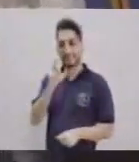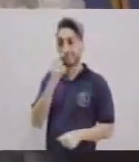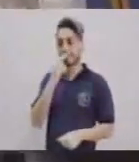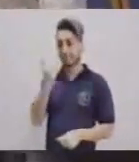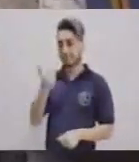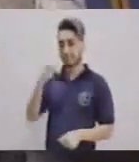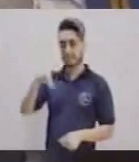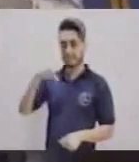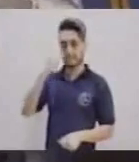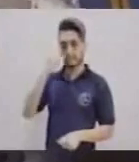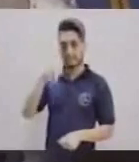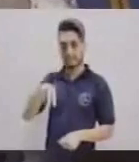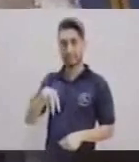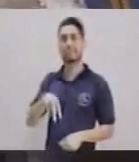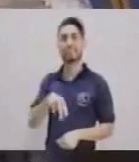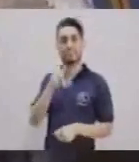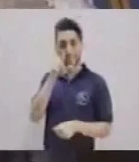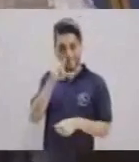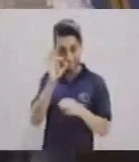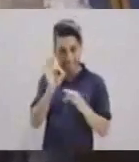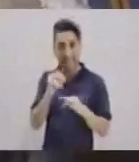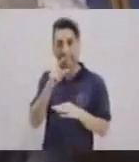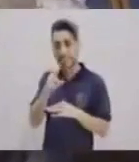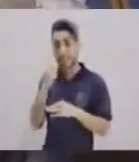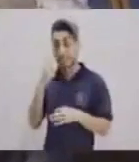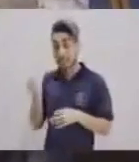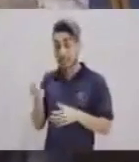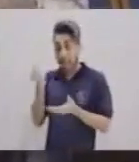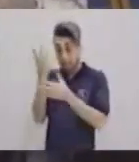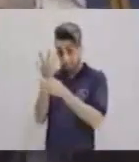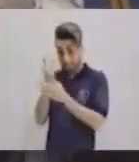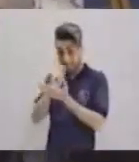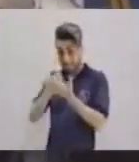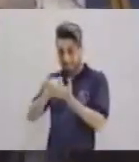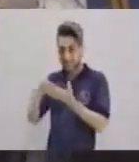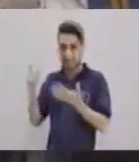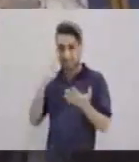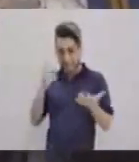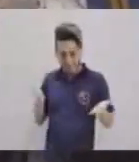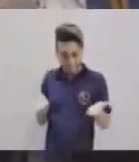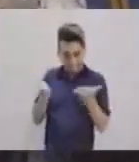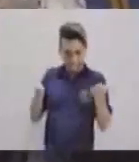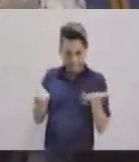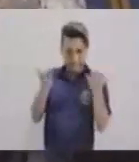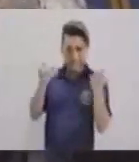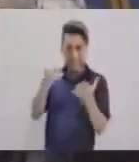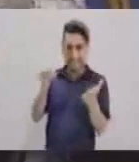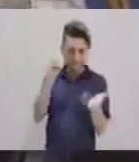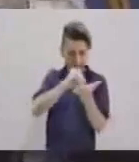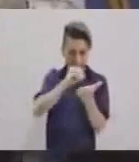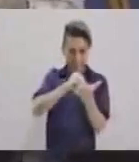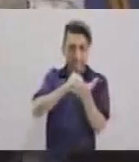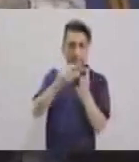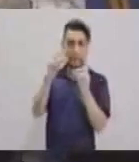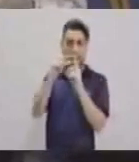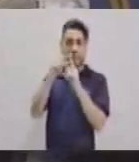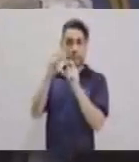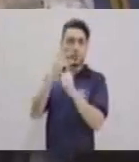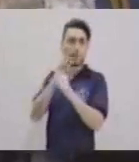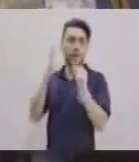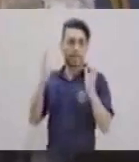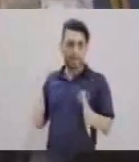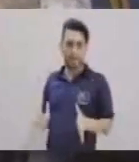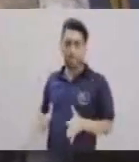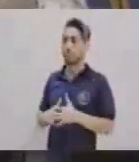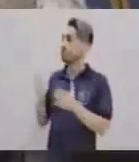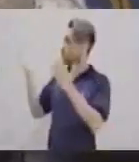así. Exactamente, y eso era algo que Miguel Ángel Asturias pues motivó dentro de sus escritos. Y acá en lo